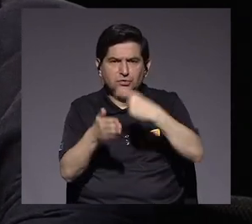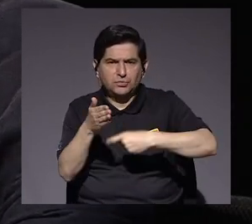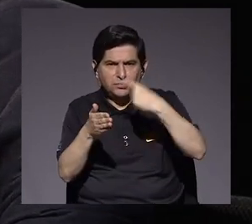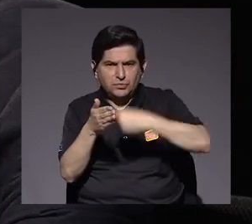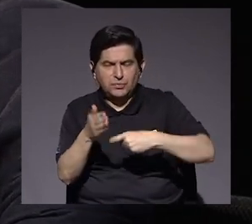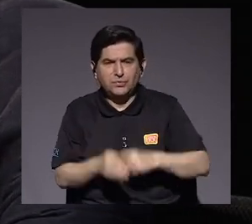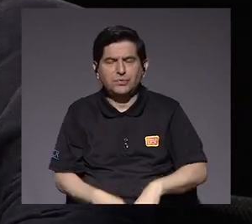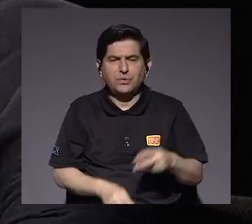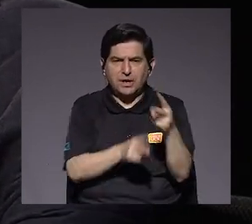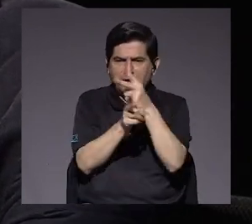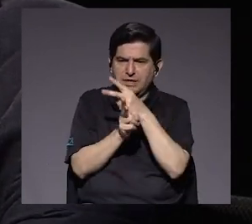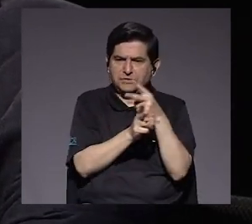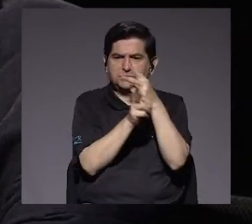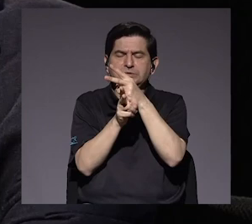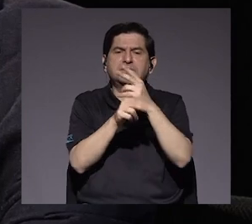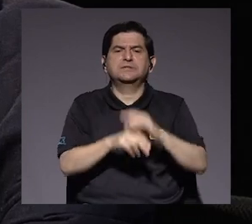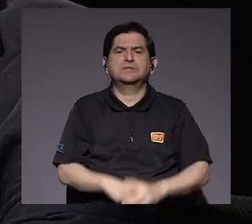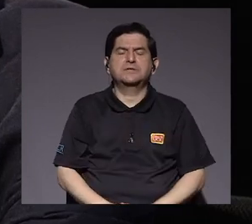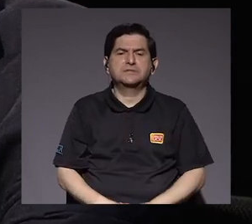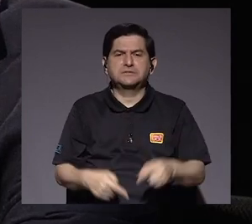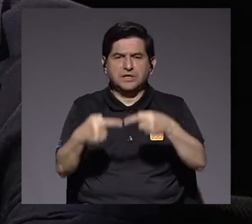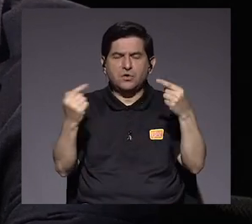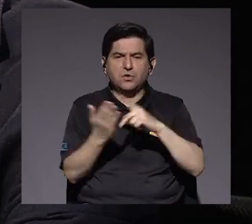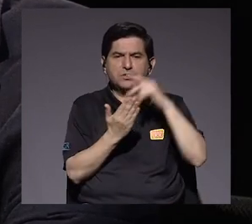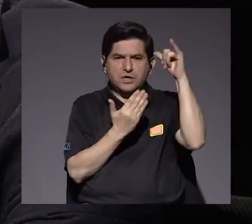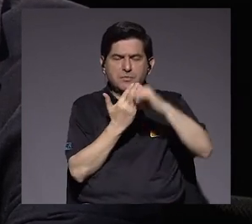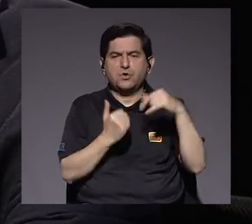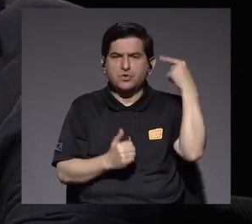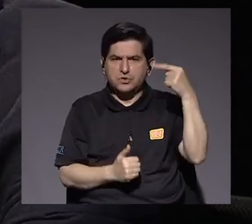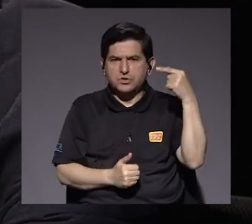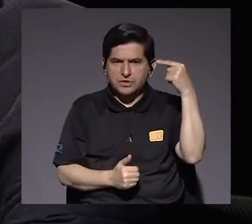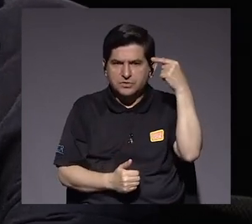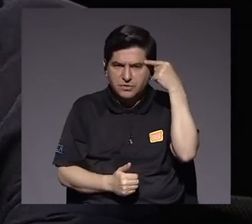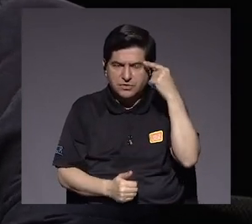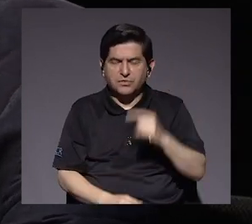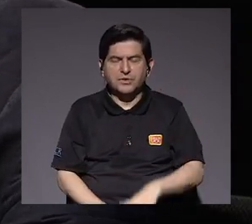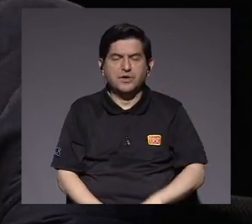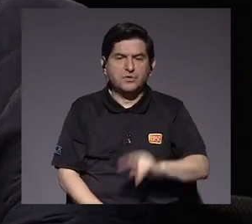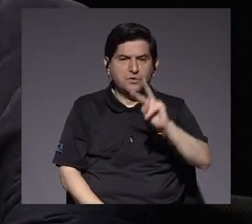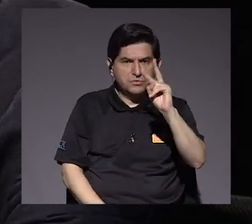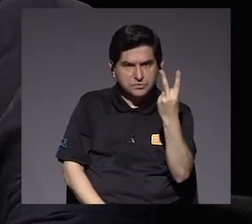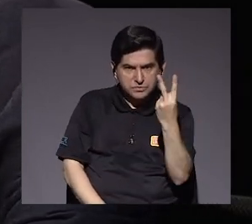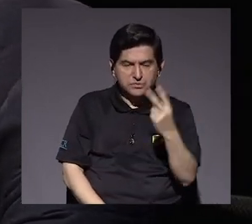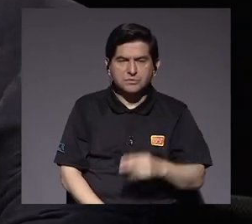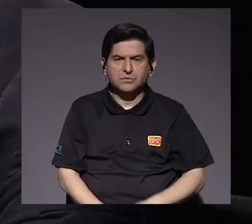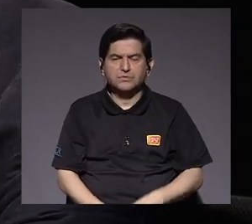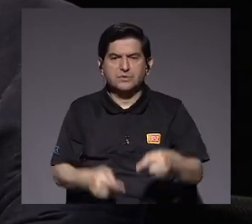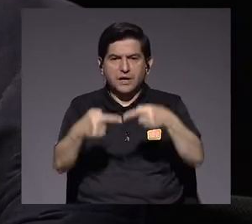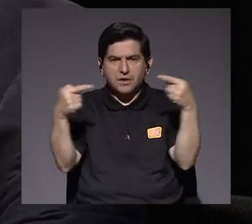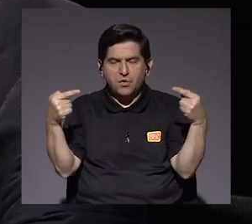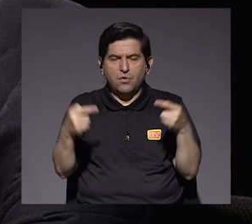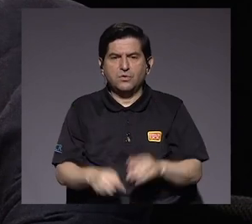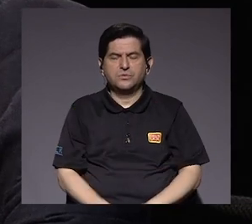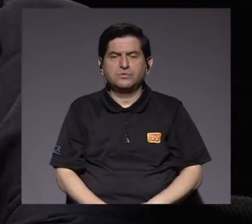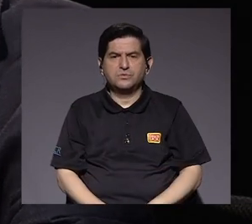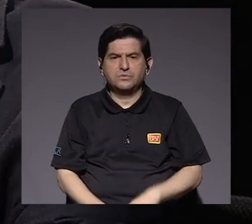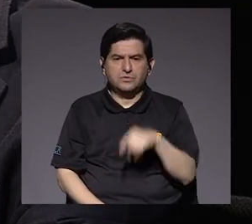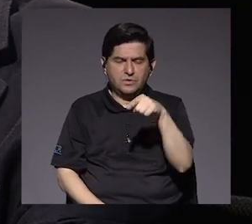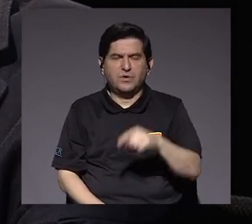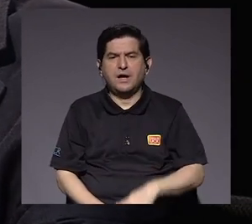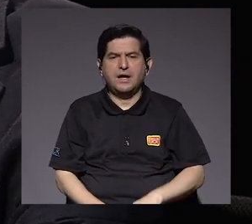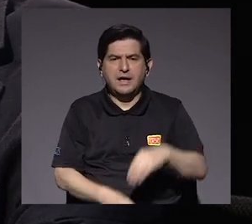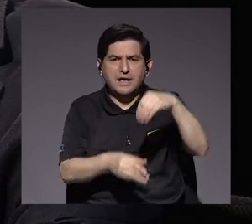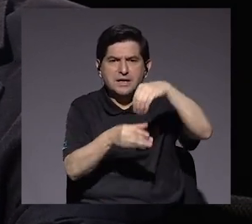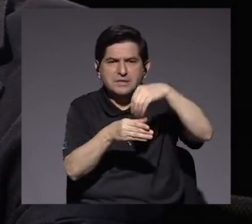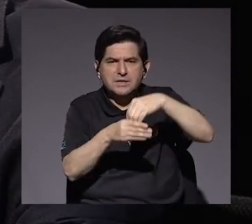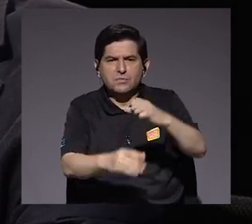fiscalista a las superintendencias, opuesto a un proyecto de ley del gobierno, y la segunda, opuesto a el depósito de garantía